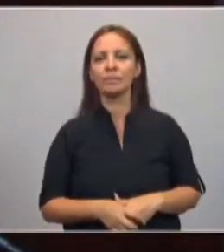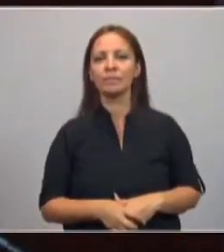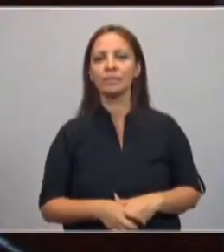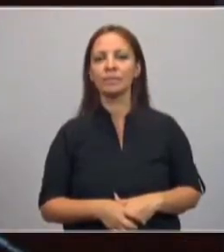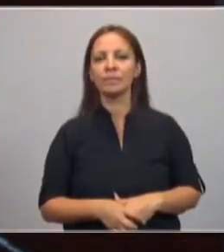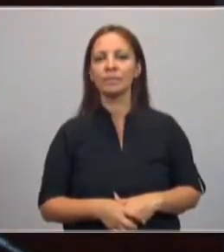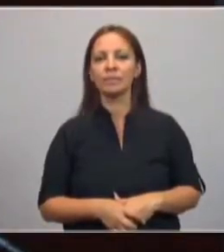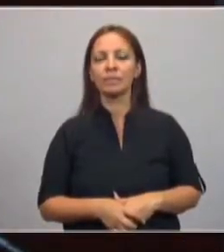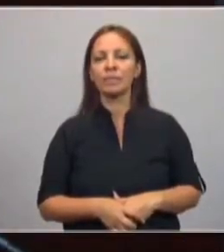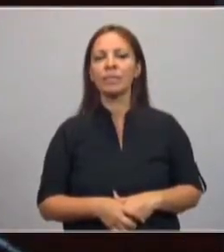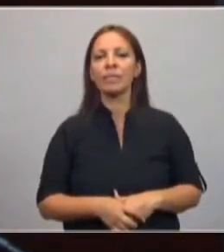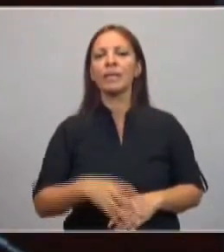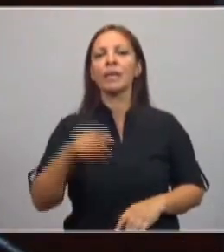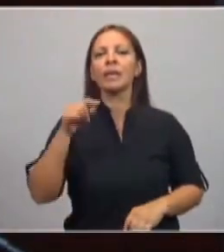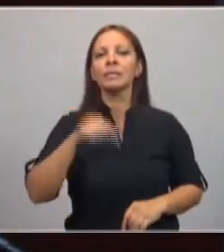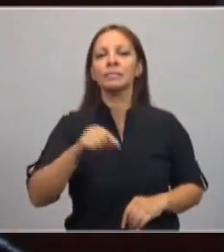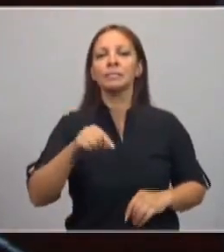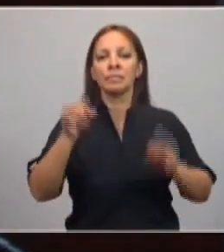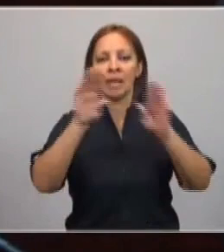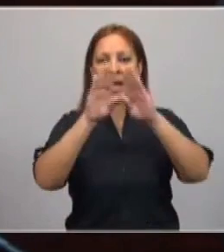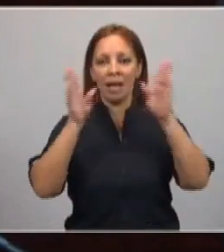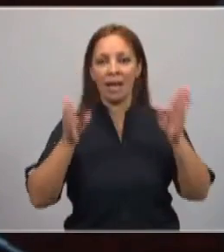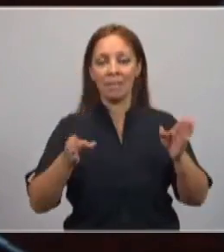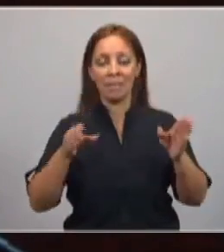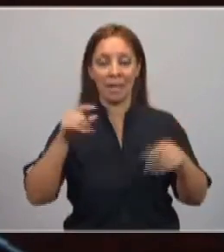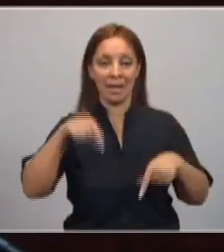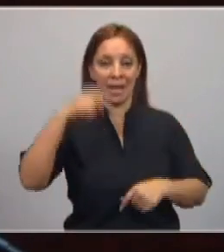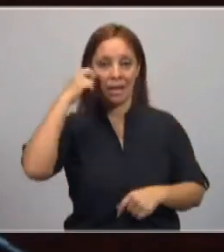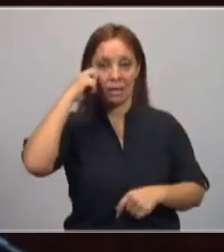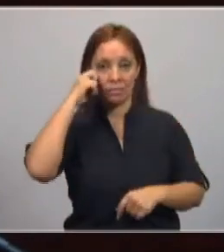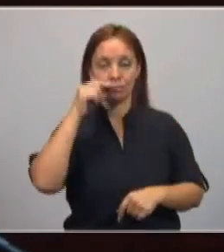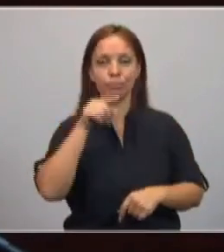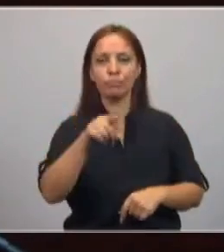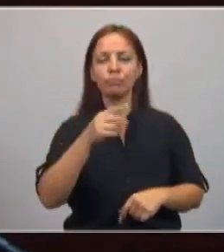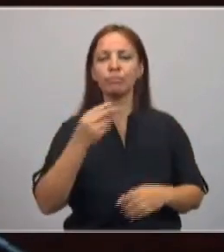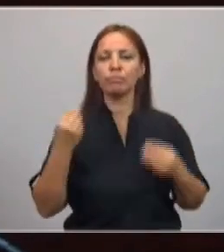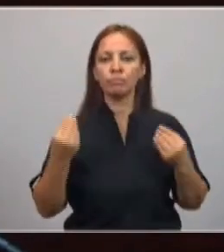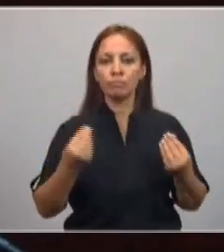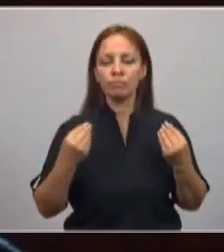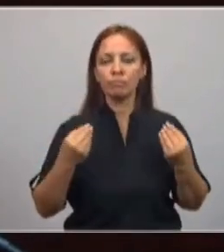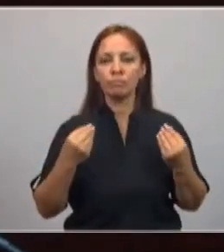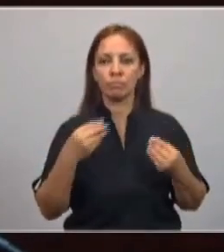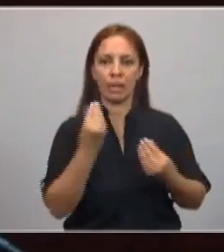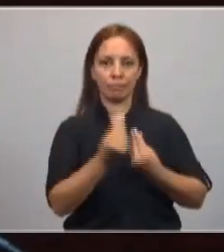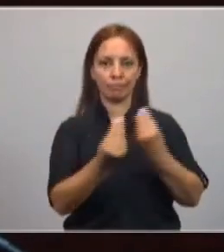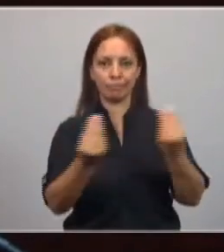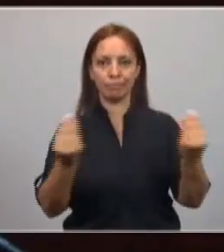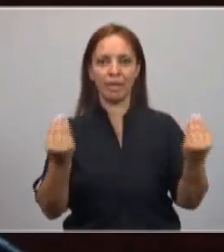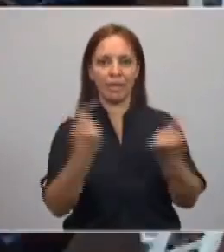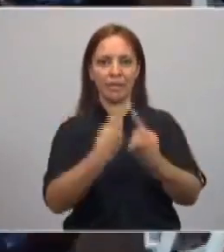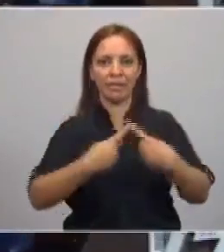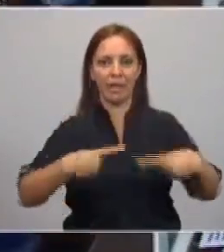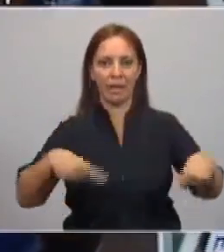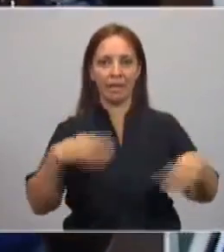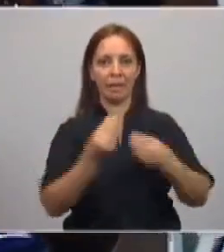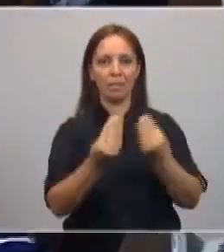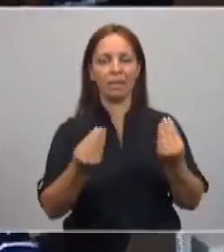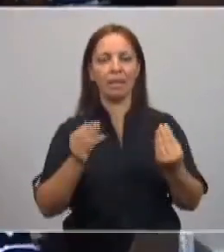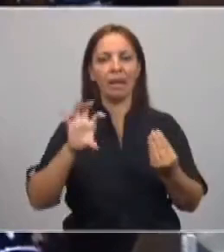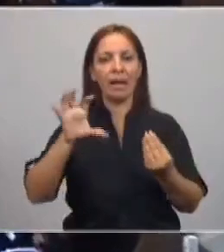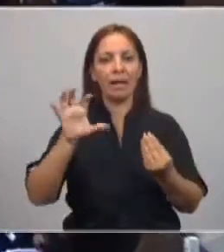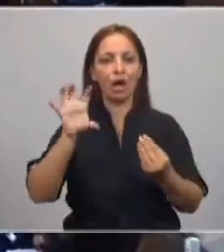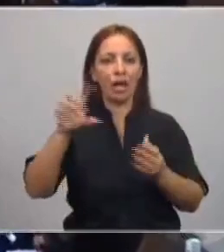Desde esta legislatura, donde están representadas todas las fuerzas políticas, todas las regiones de la